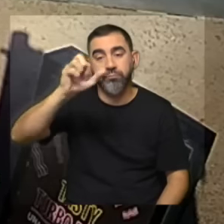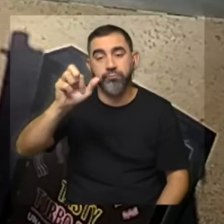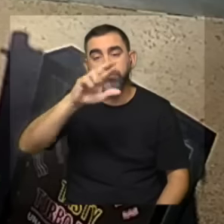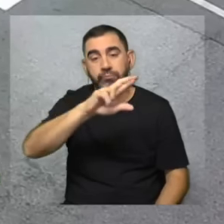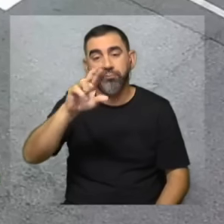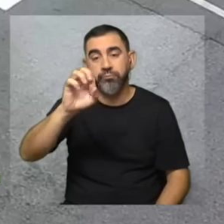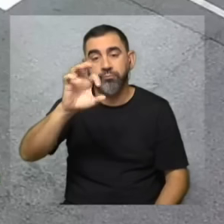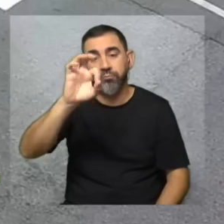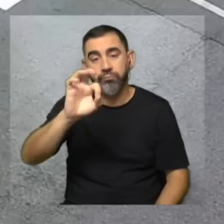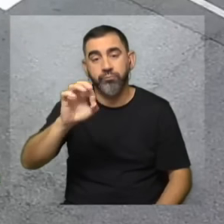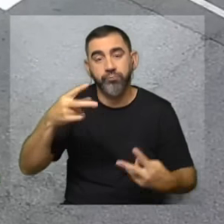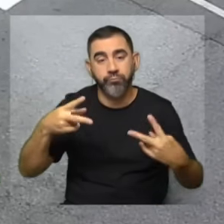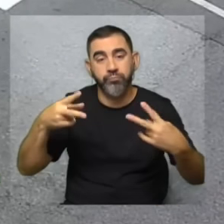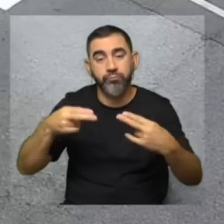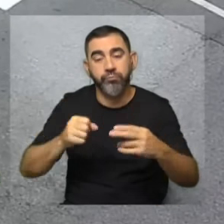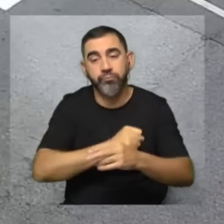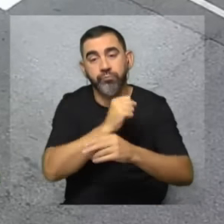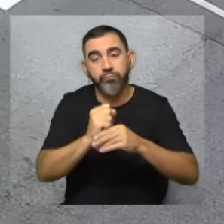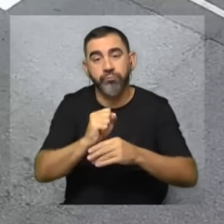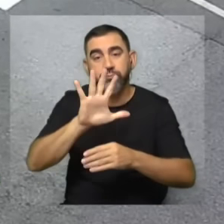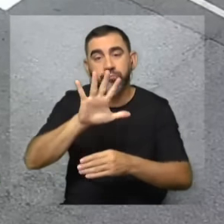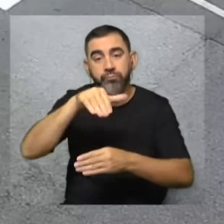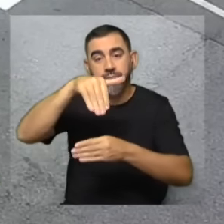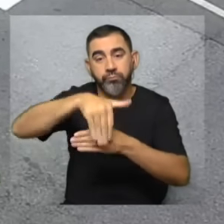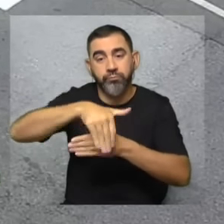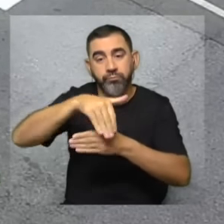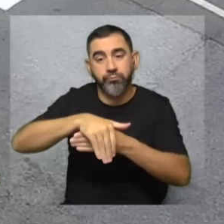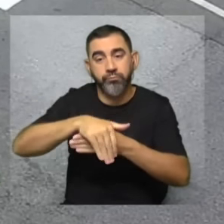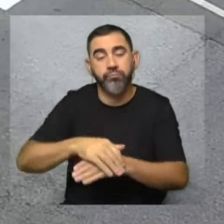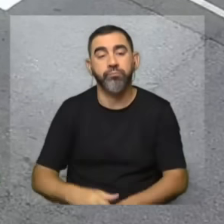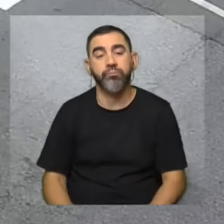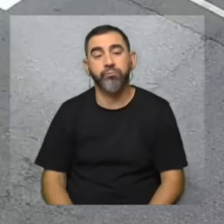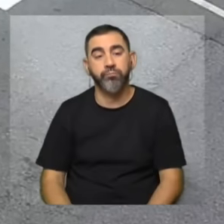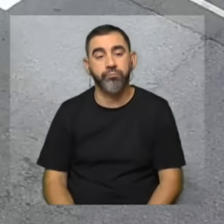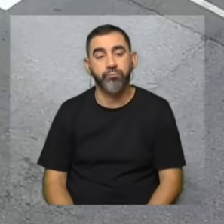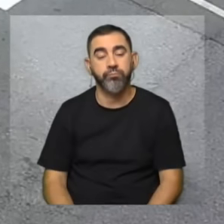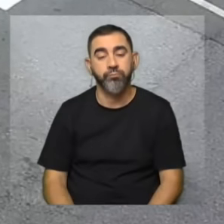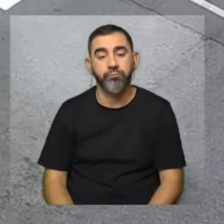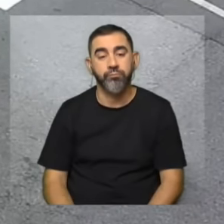corro estará cortado hasta las 5 de la tarde por tareas de